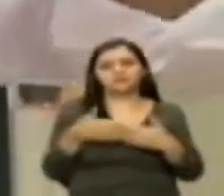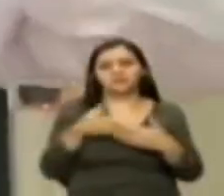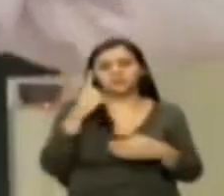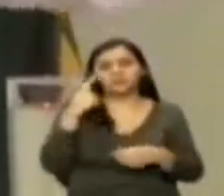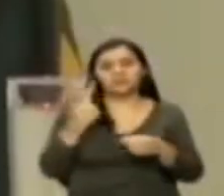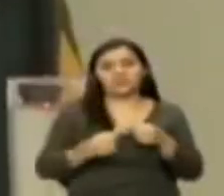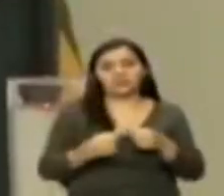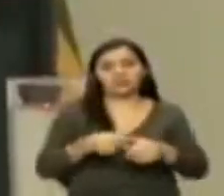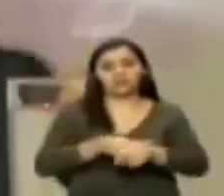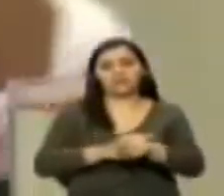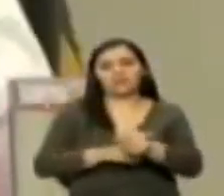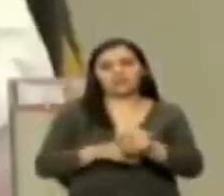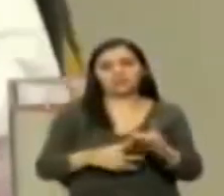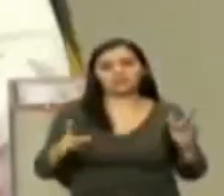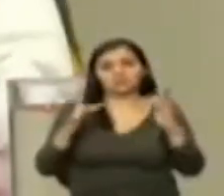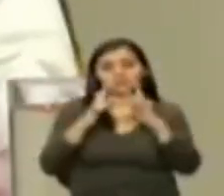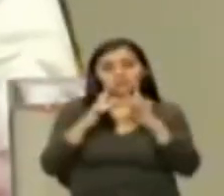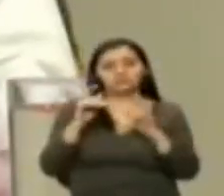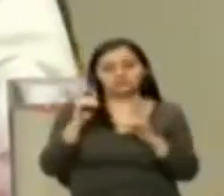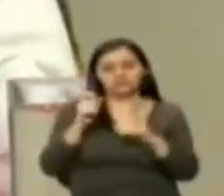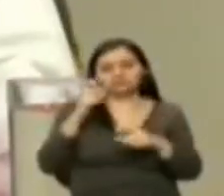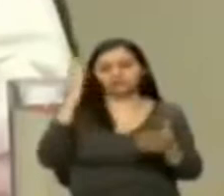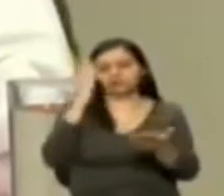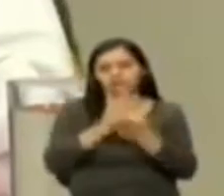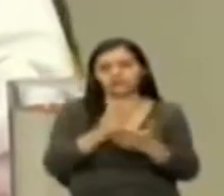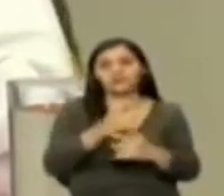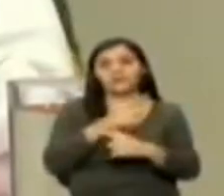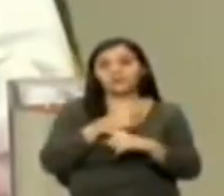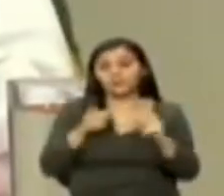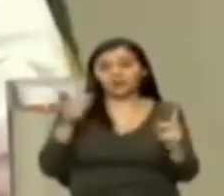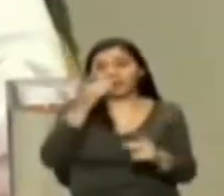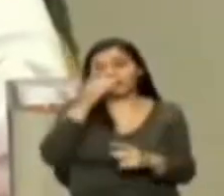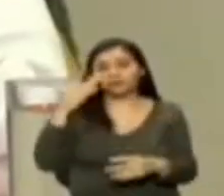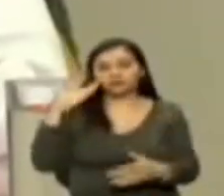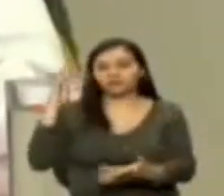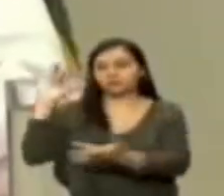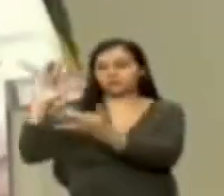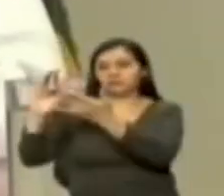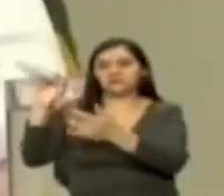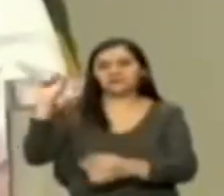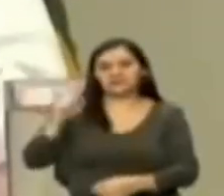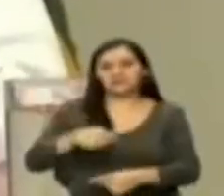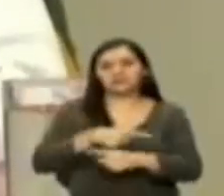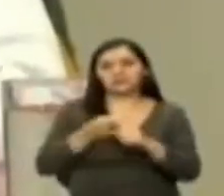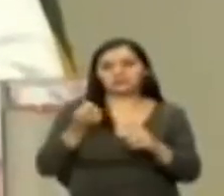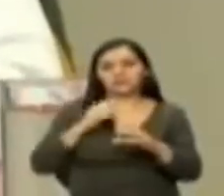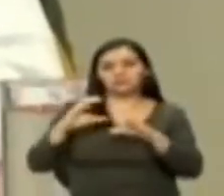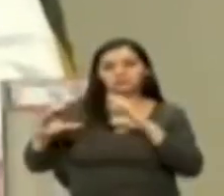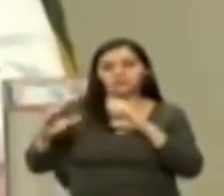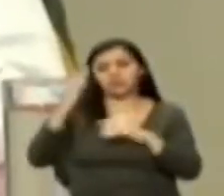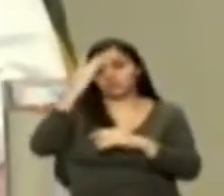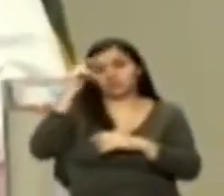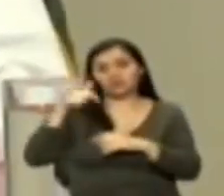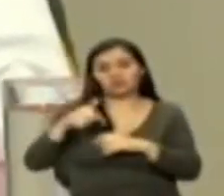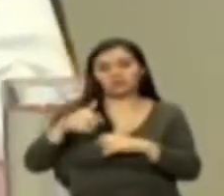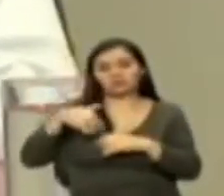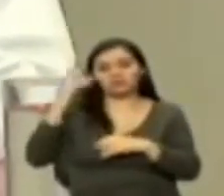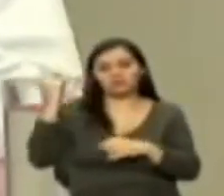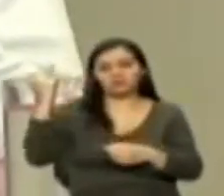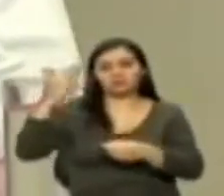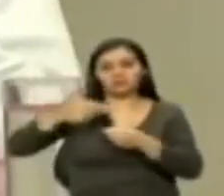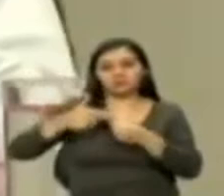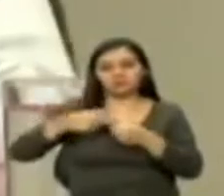Quito, Maca, pero la conectividad en Amazonía va a seguir, ¿no? Y va a seguir siendo incluso subsidiada, porque está tremendamente subsidiada